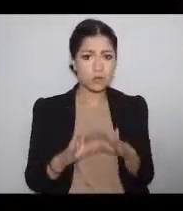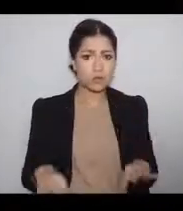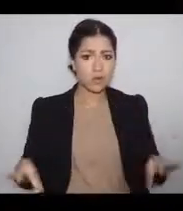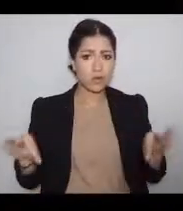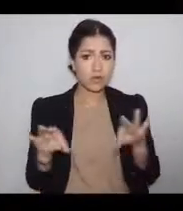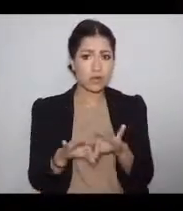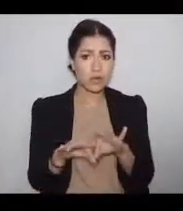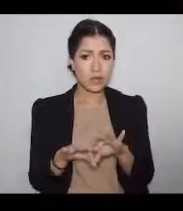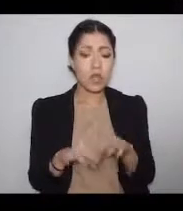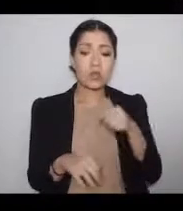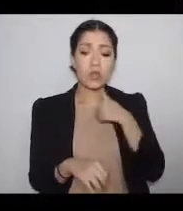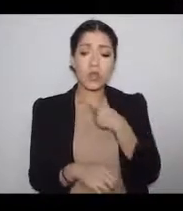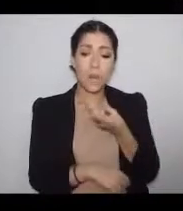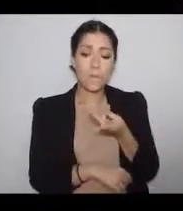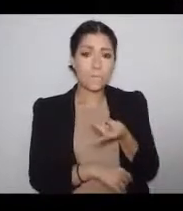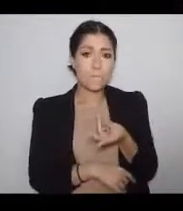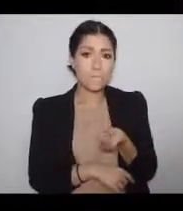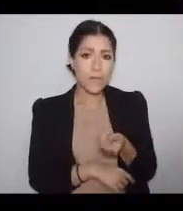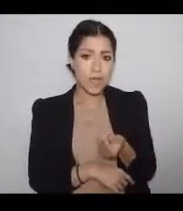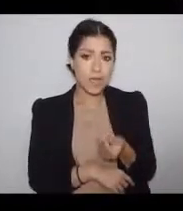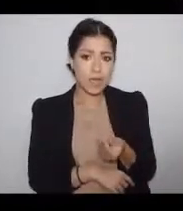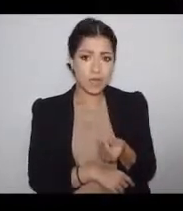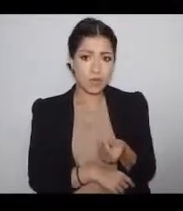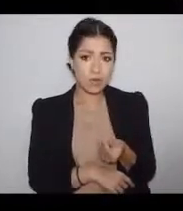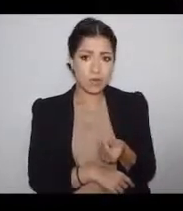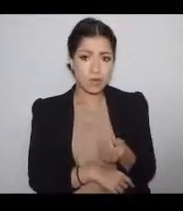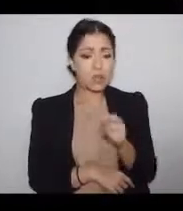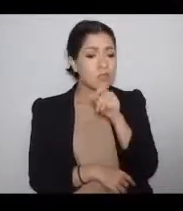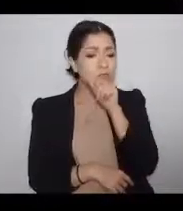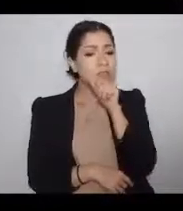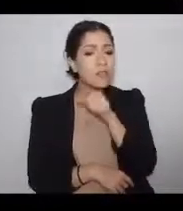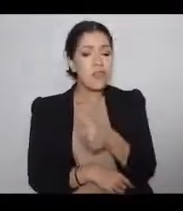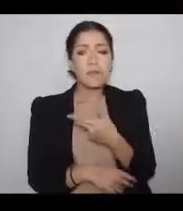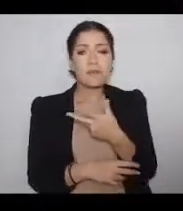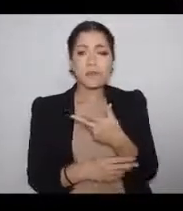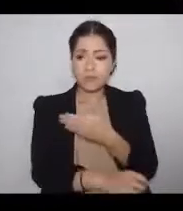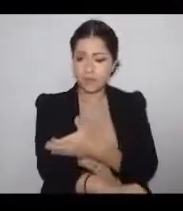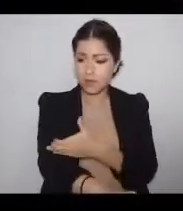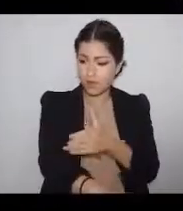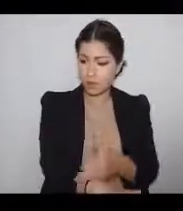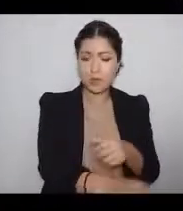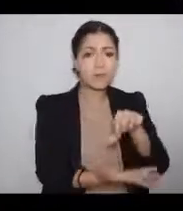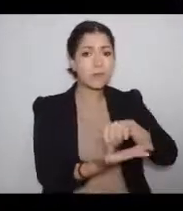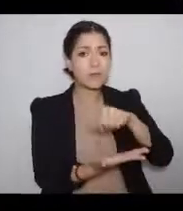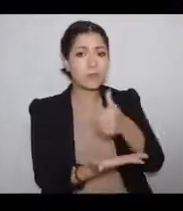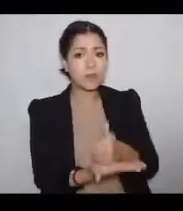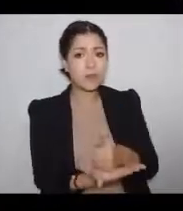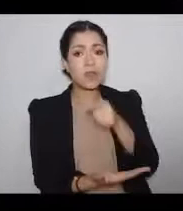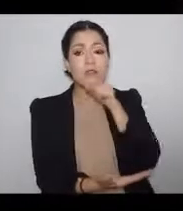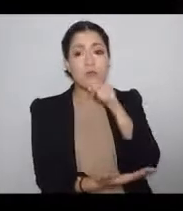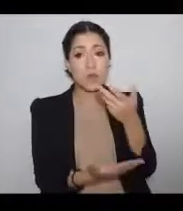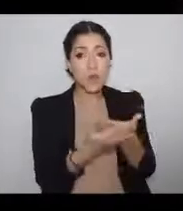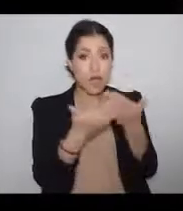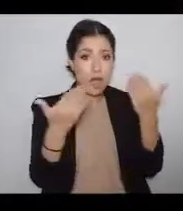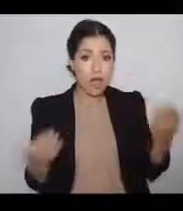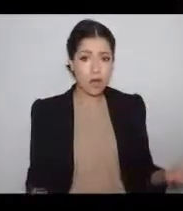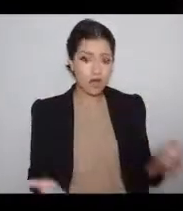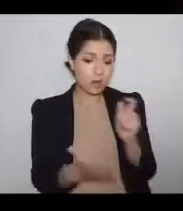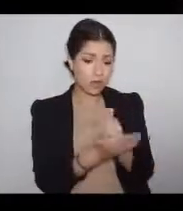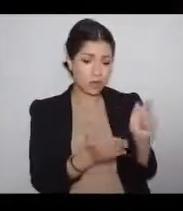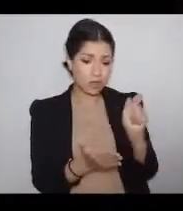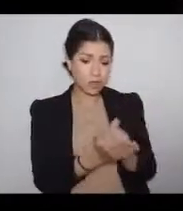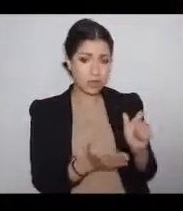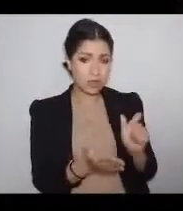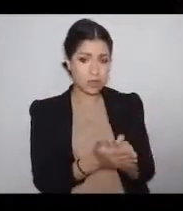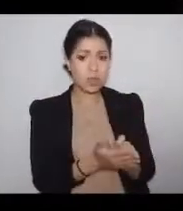Tengo mi perro de las estrellas. ¿Escribirás la refutación, Ursus? Un huésped